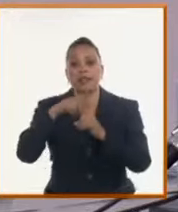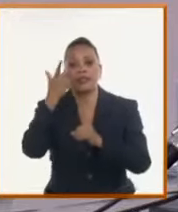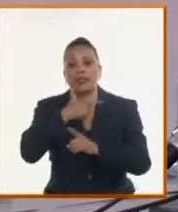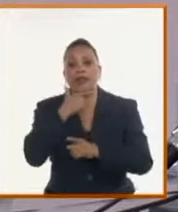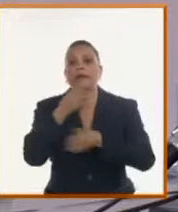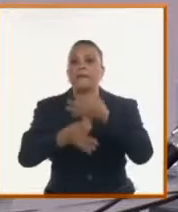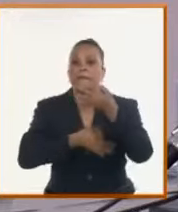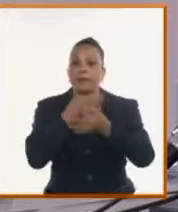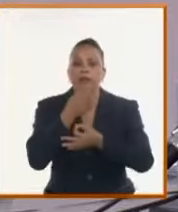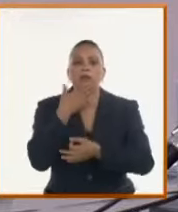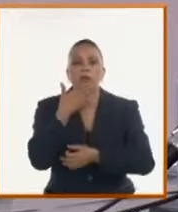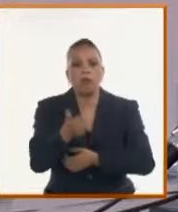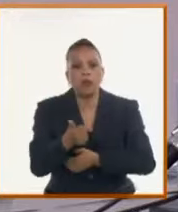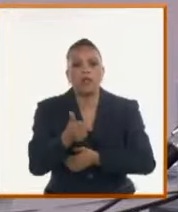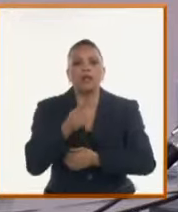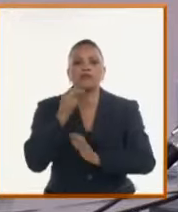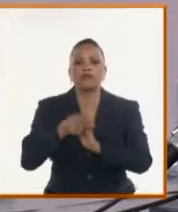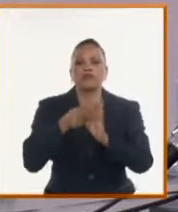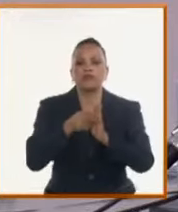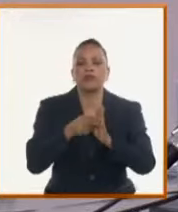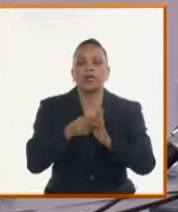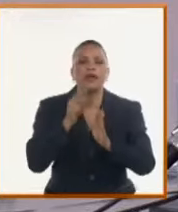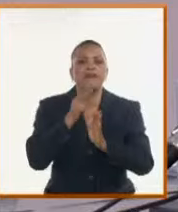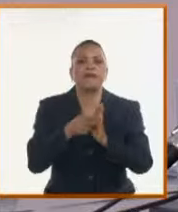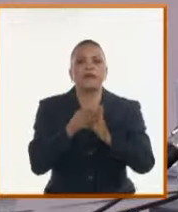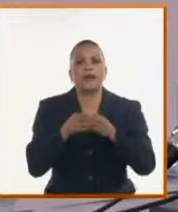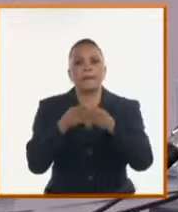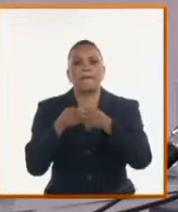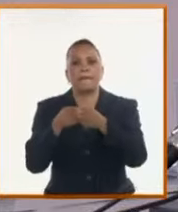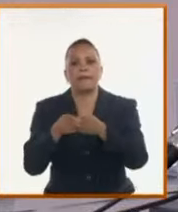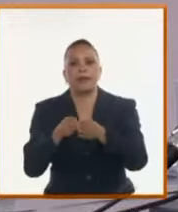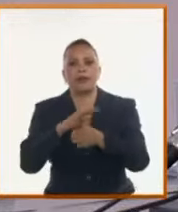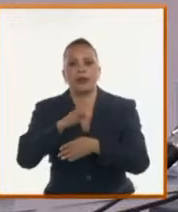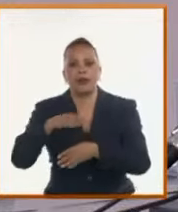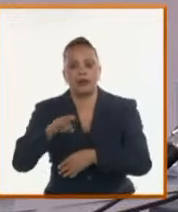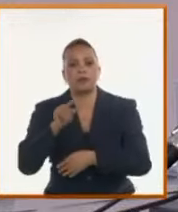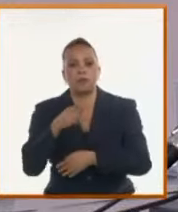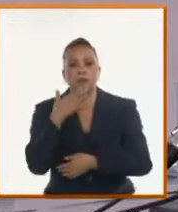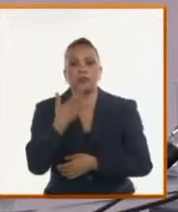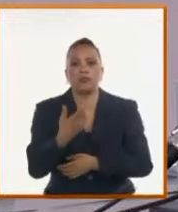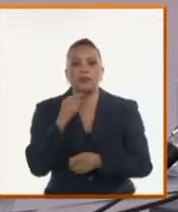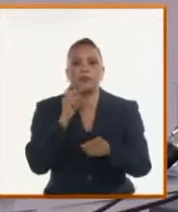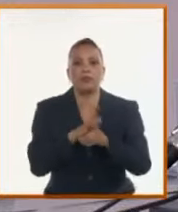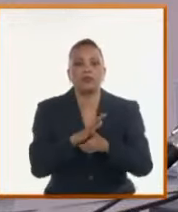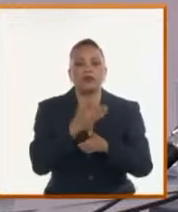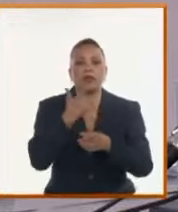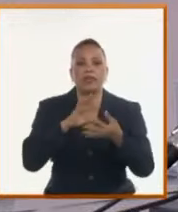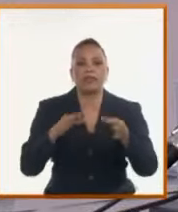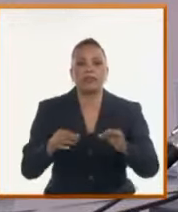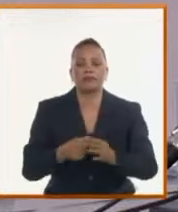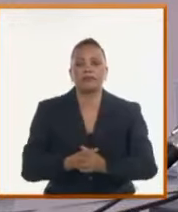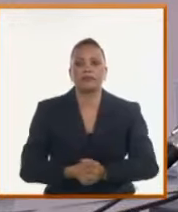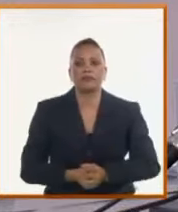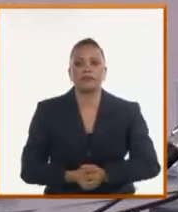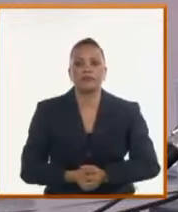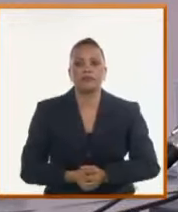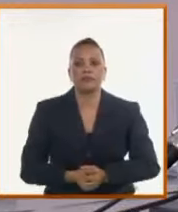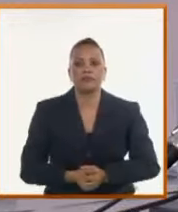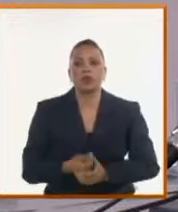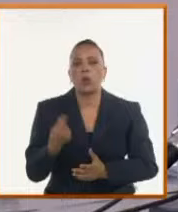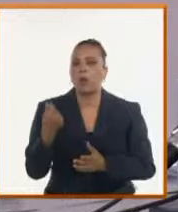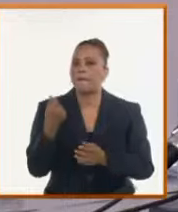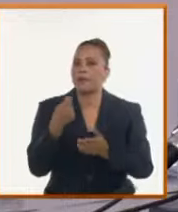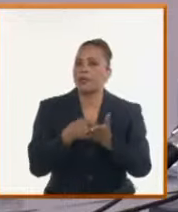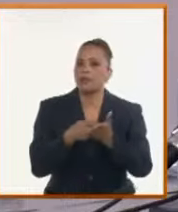ferromar que Comenzó desde el 4 de marzo desde la terminal de angosta en Artemisa hasta Tulipán y viceversa con un precio módico